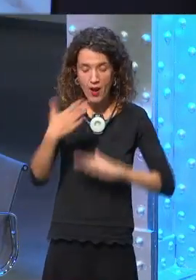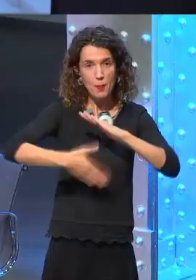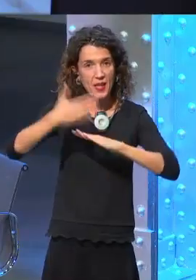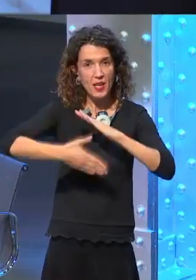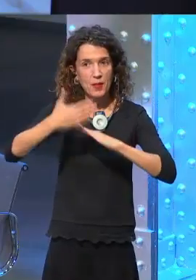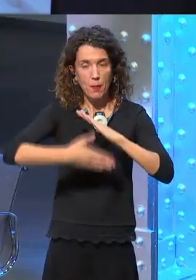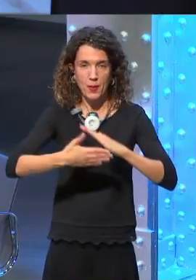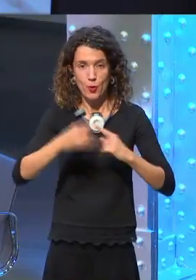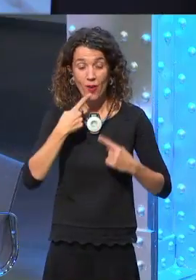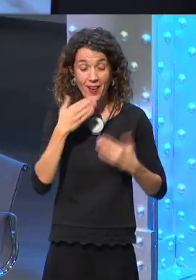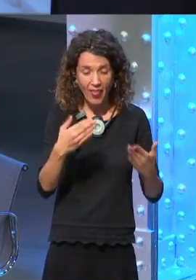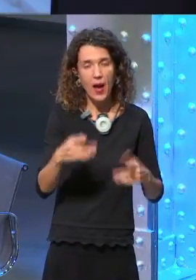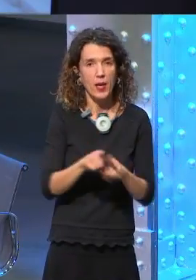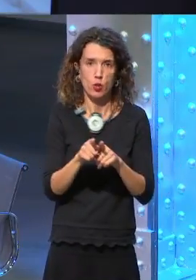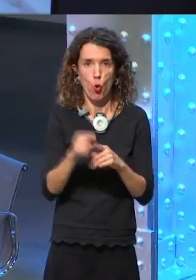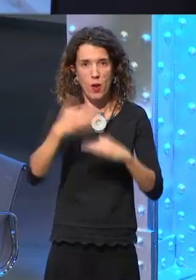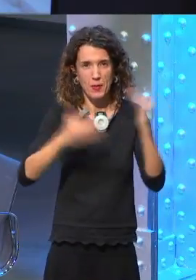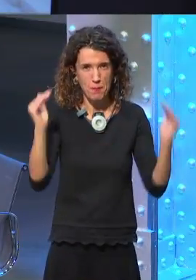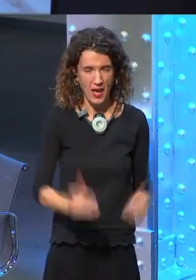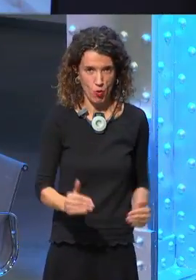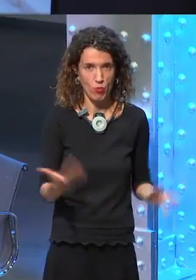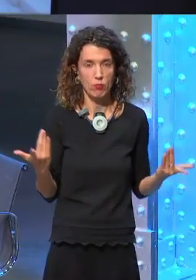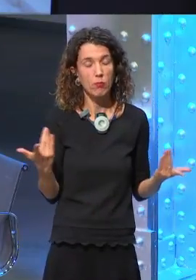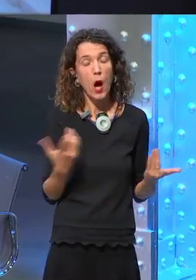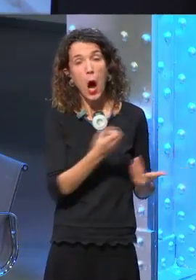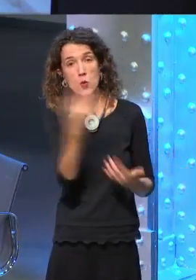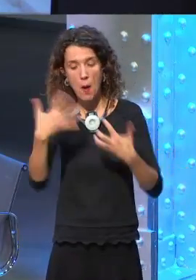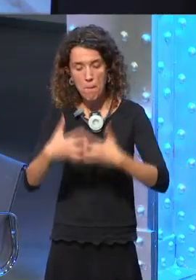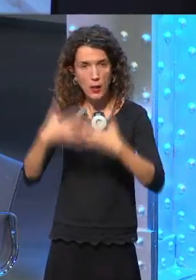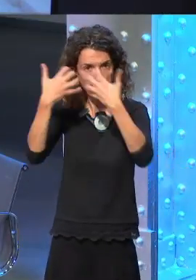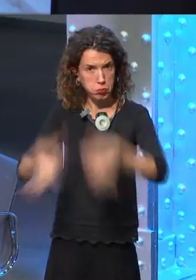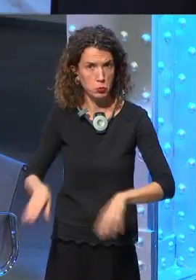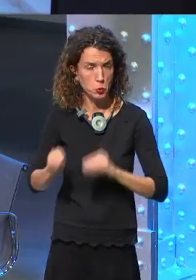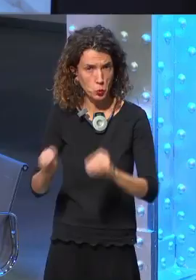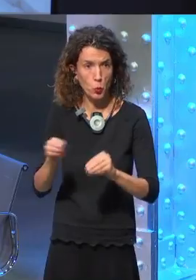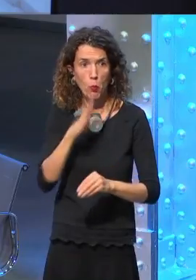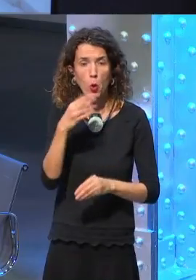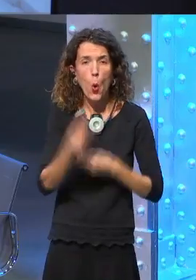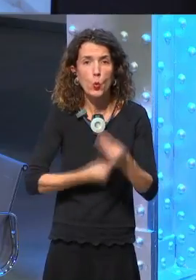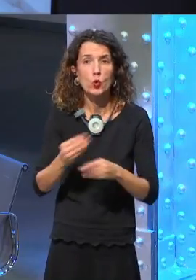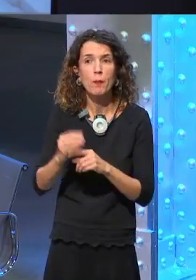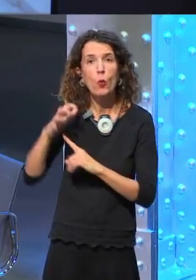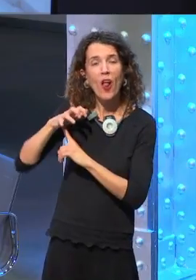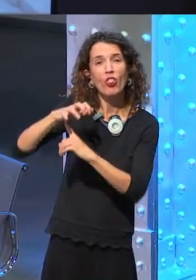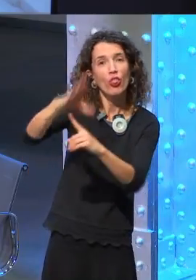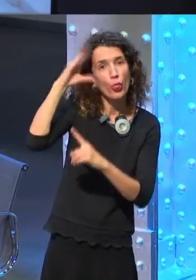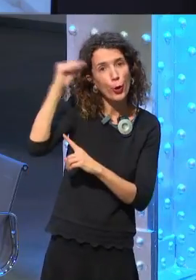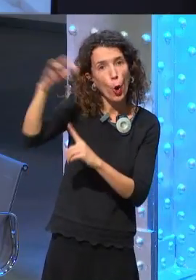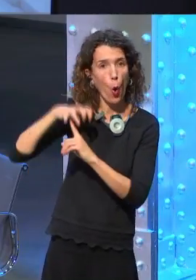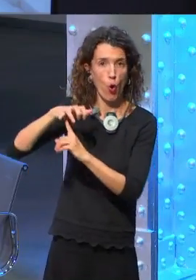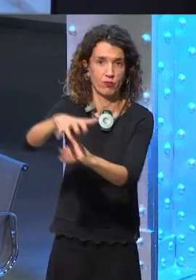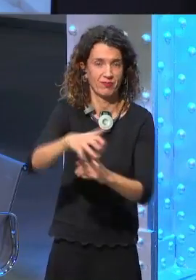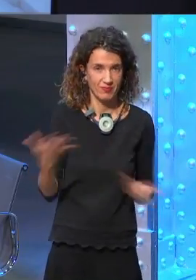tenemos ahora. Pero también hay máquinas totalmente automatizadas. ¿Y por qué no utilizar unos drones voladores? Este